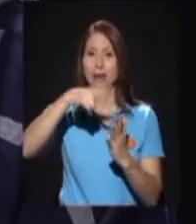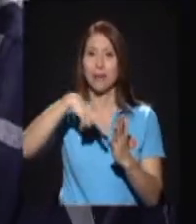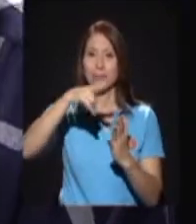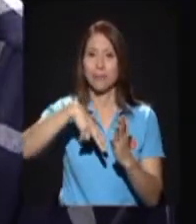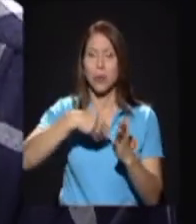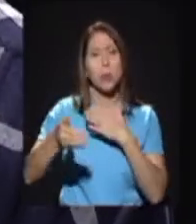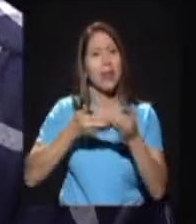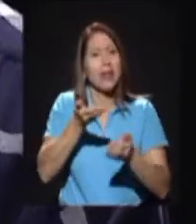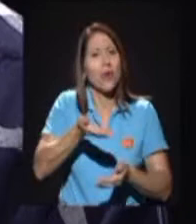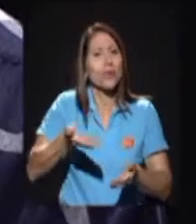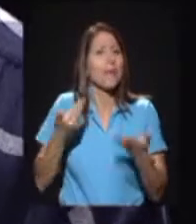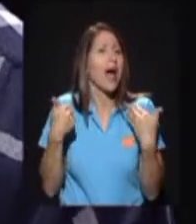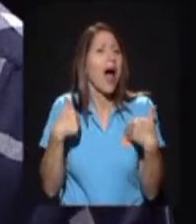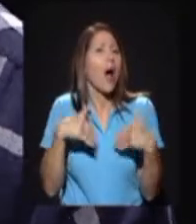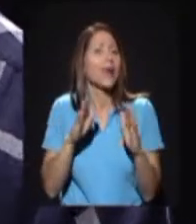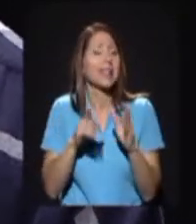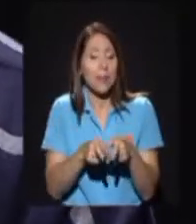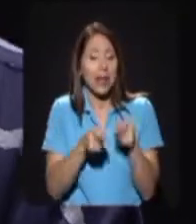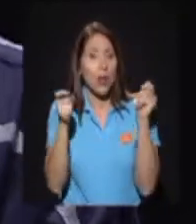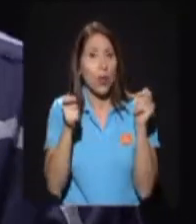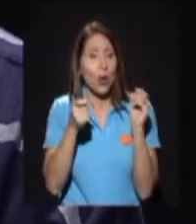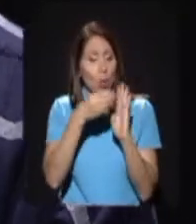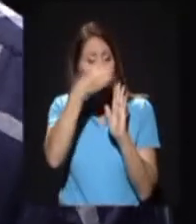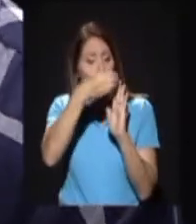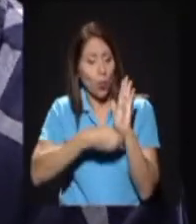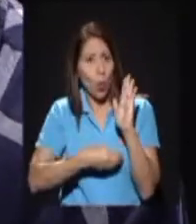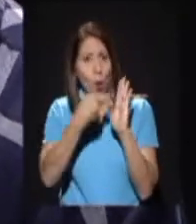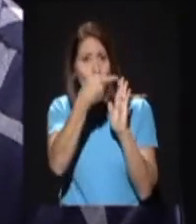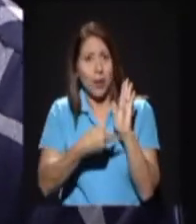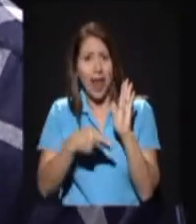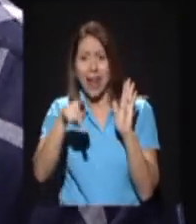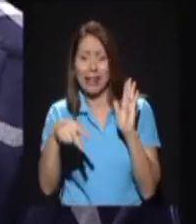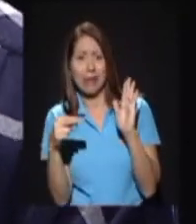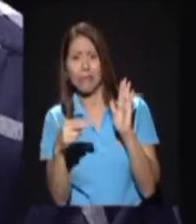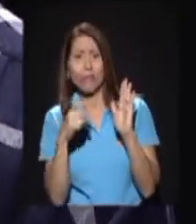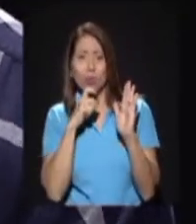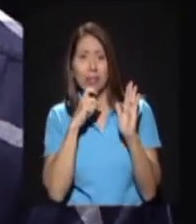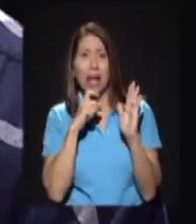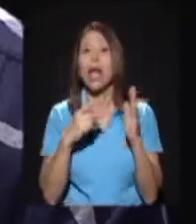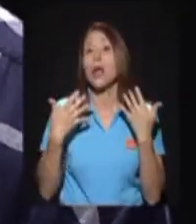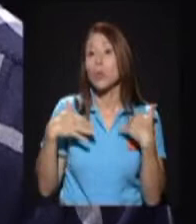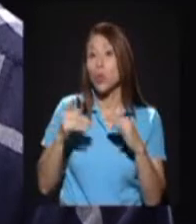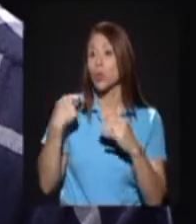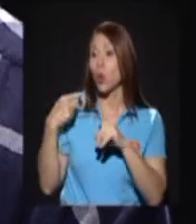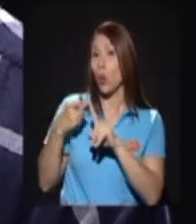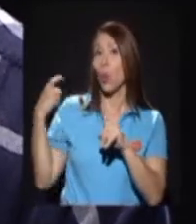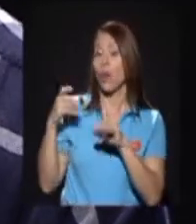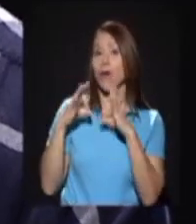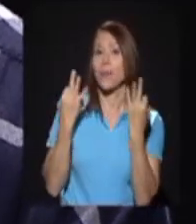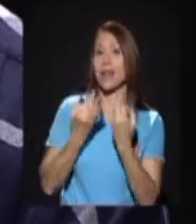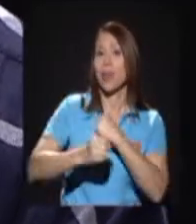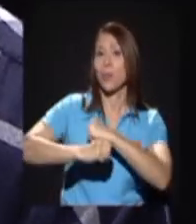Cualquier cosa, aunque sea una pequeña columna en el periódico. Y digamos que yo vengo de una familia de publicistas, entonces mi papá siempre